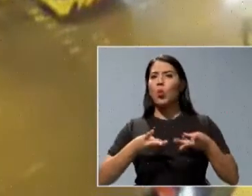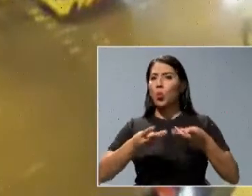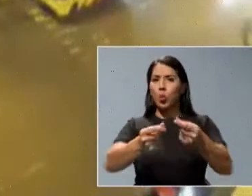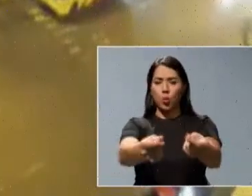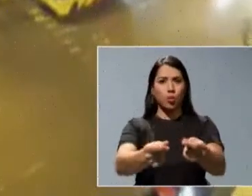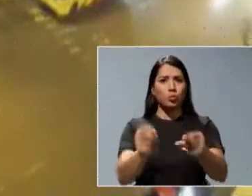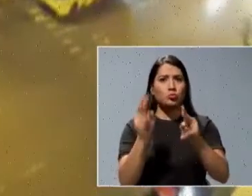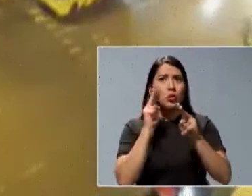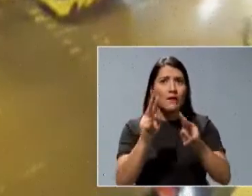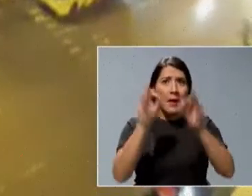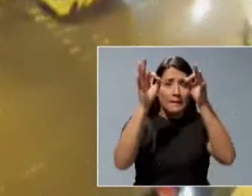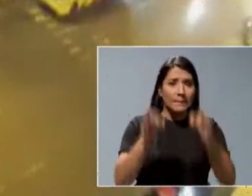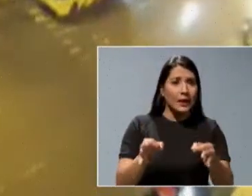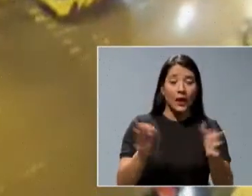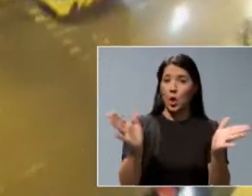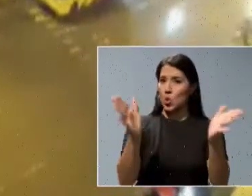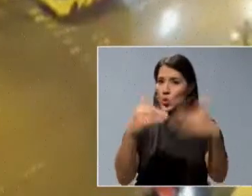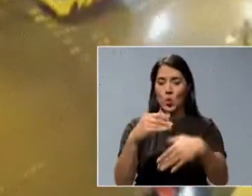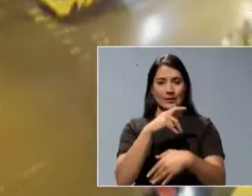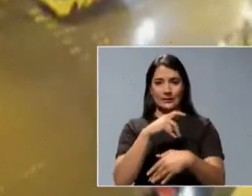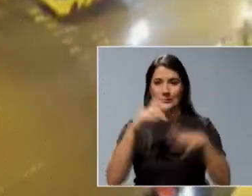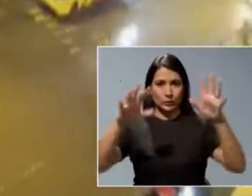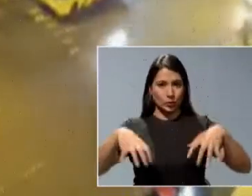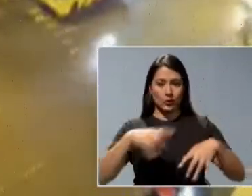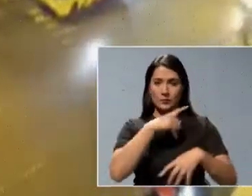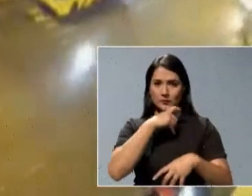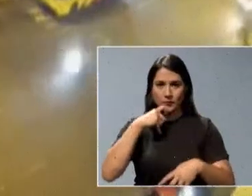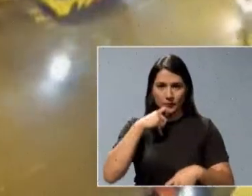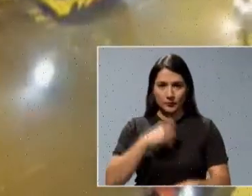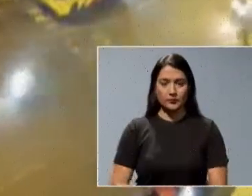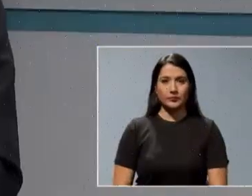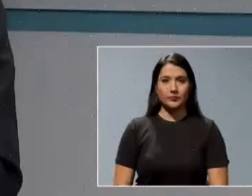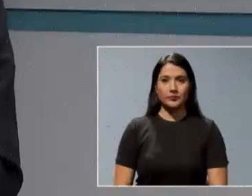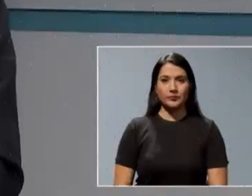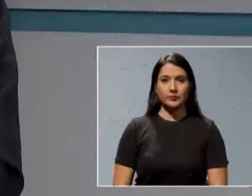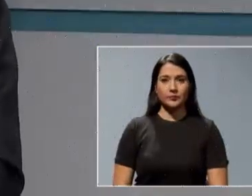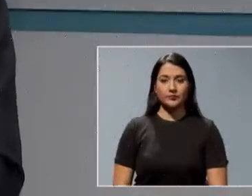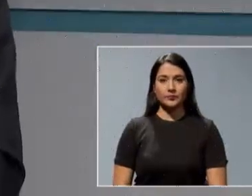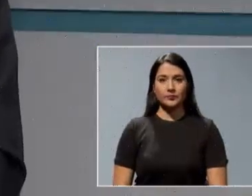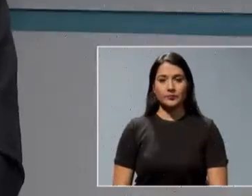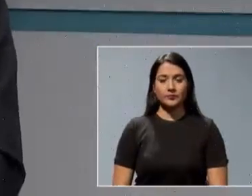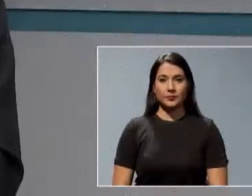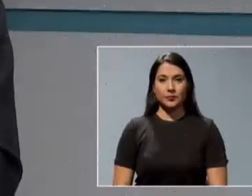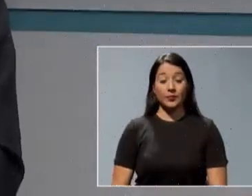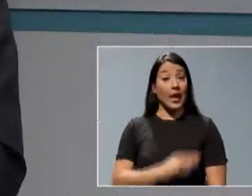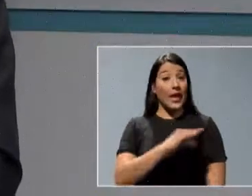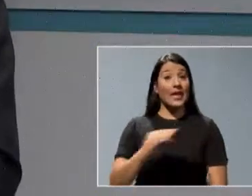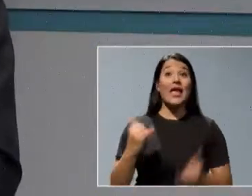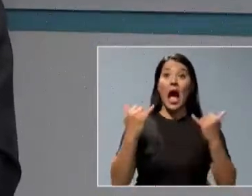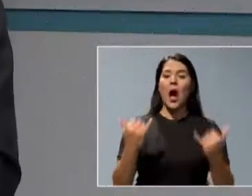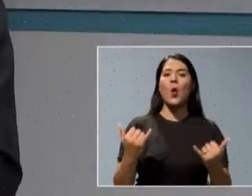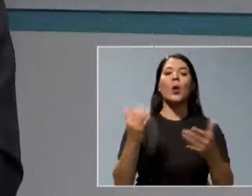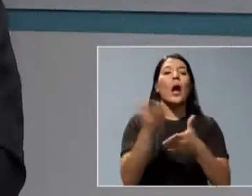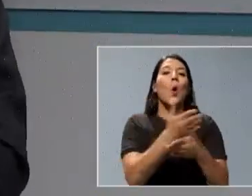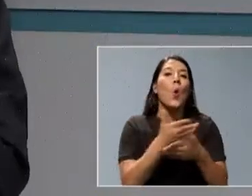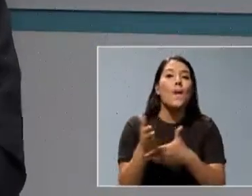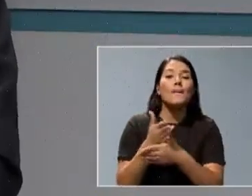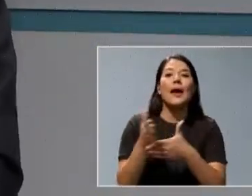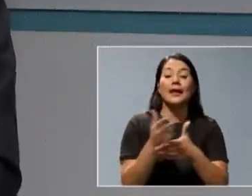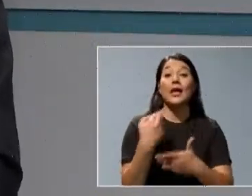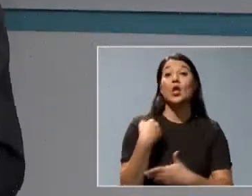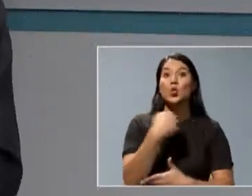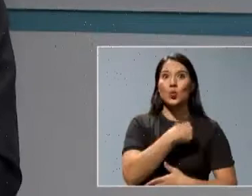condición de rodaje con pavimento seco. Y ahora vamos a compartirles nuestro